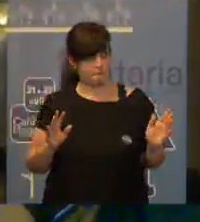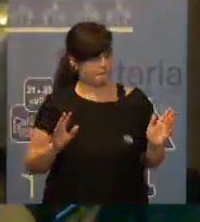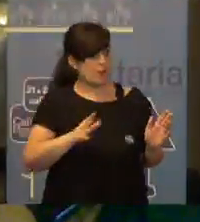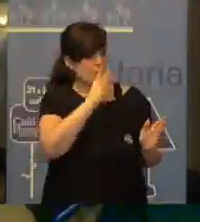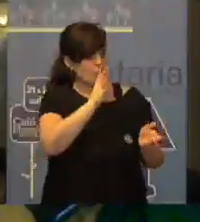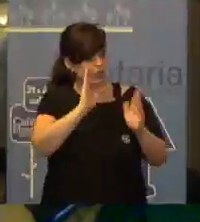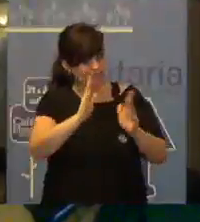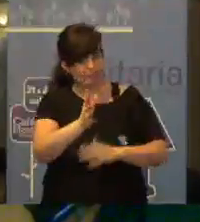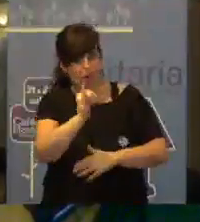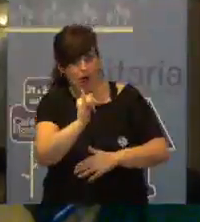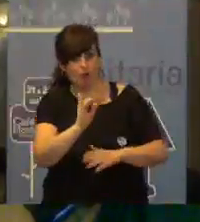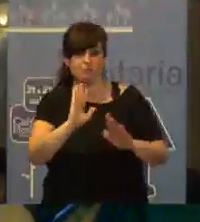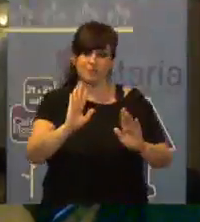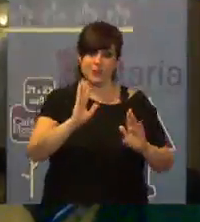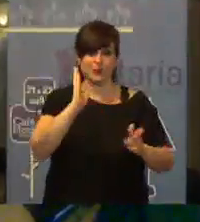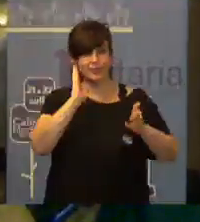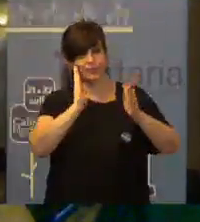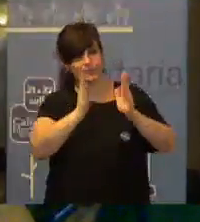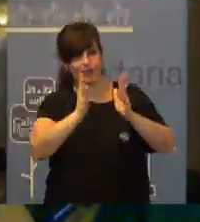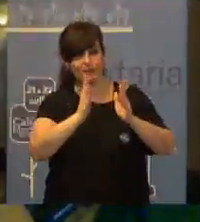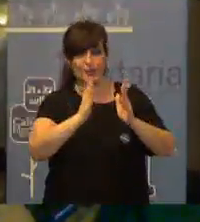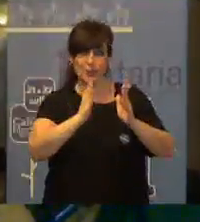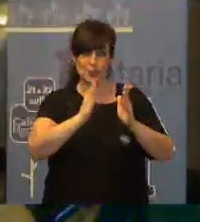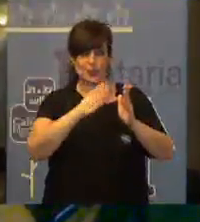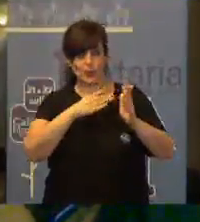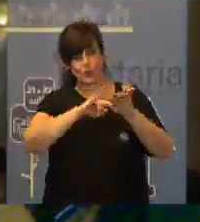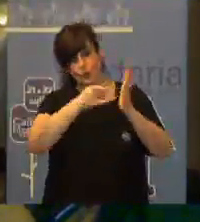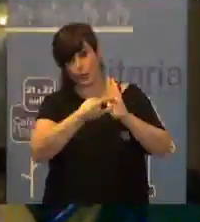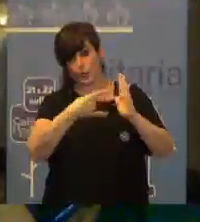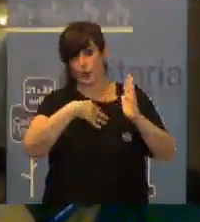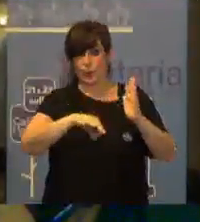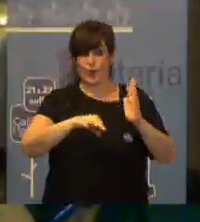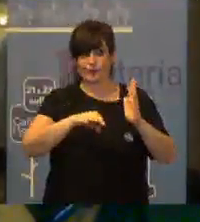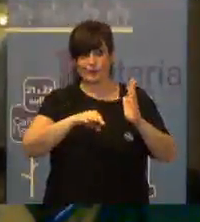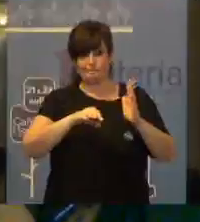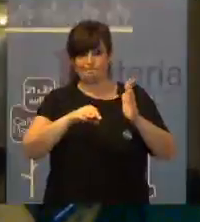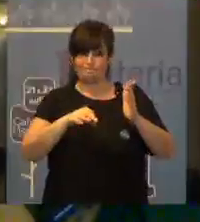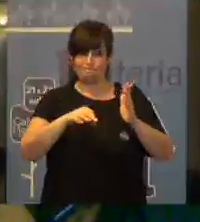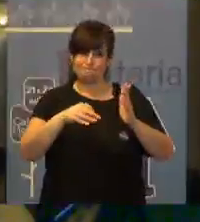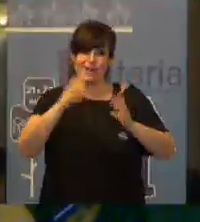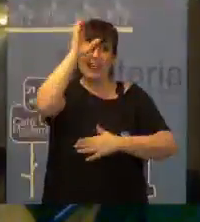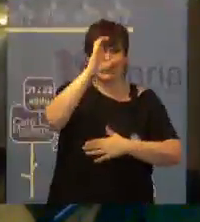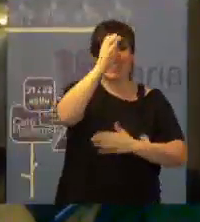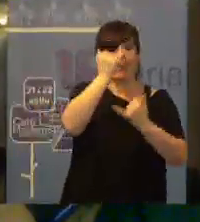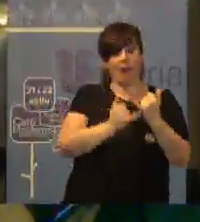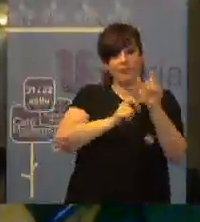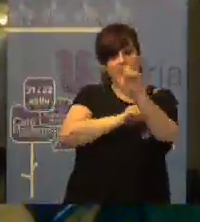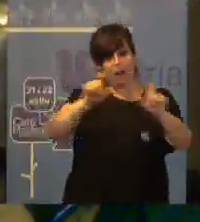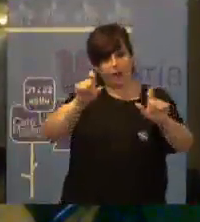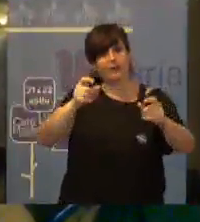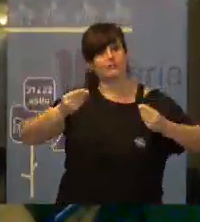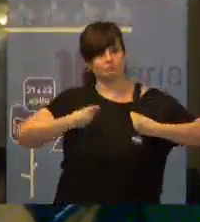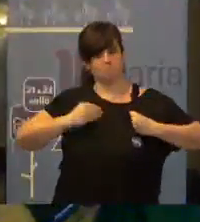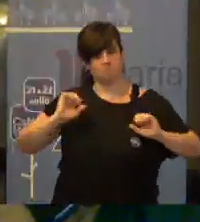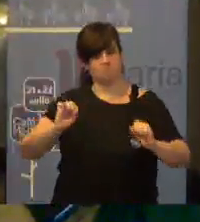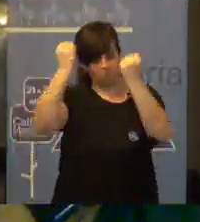en condicións, pero sempre é un tratamento absolutamente, o sea, a ciencia, que é o que de verdad permite curar aos pacientes, evidentemente un